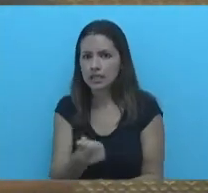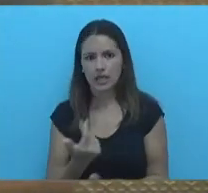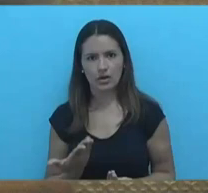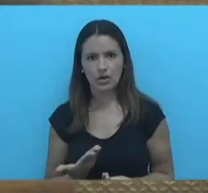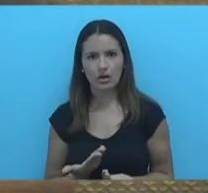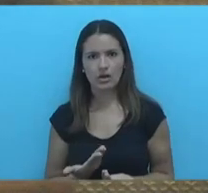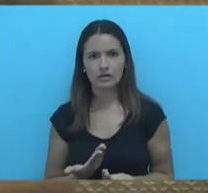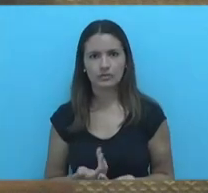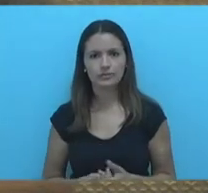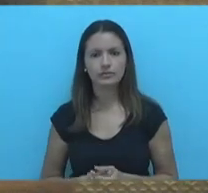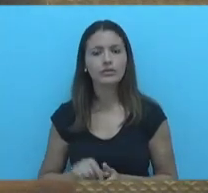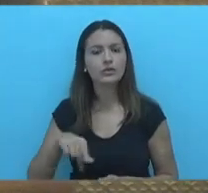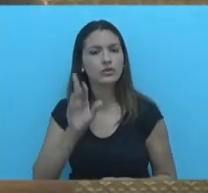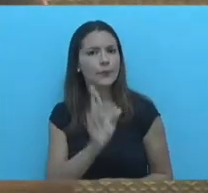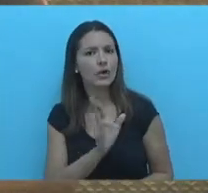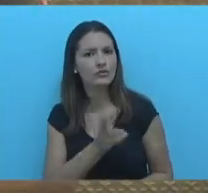Entonces, prohibió